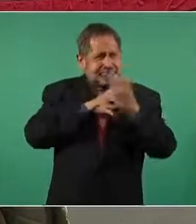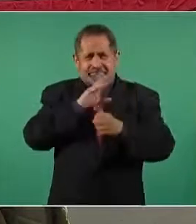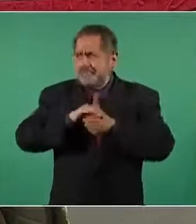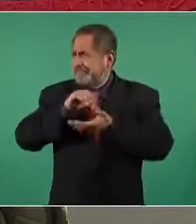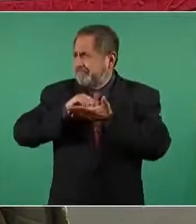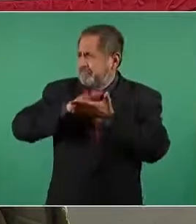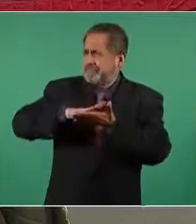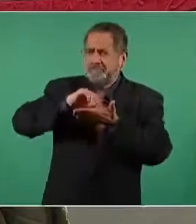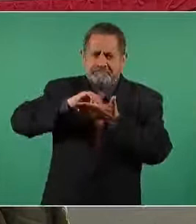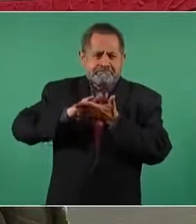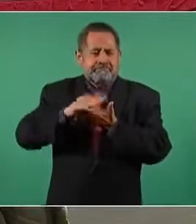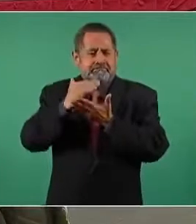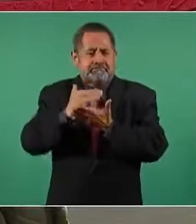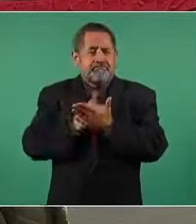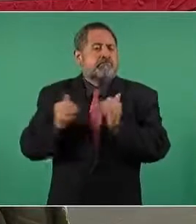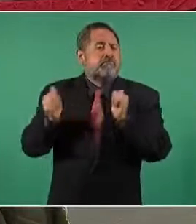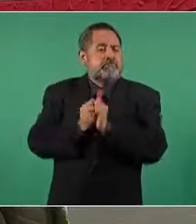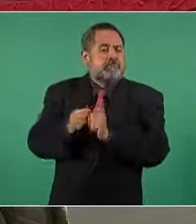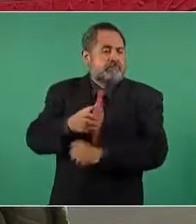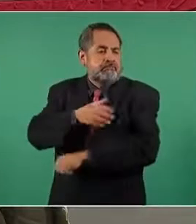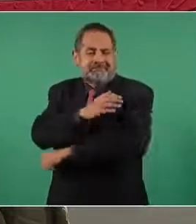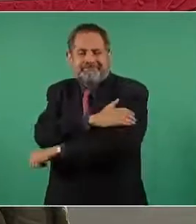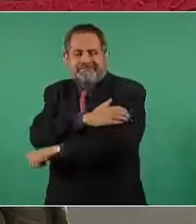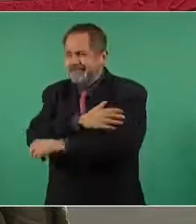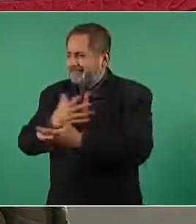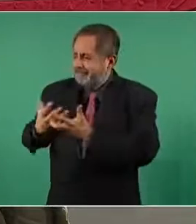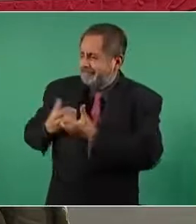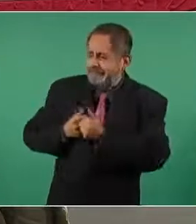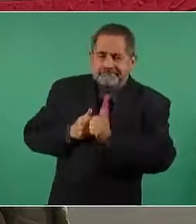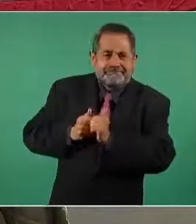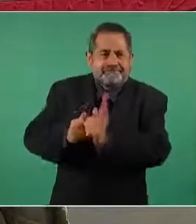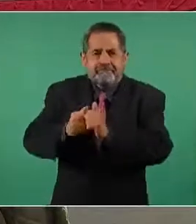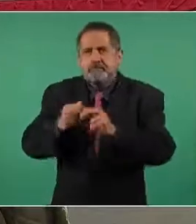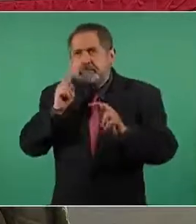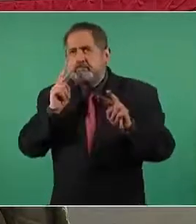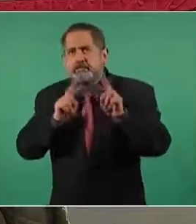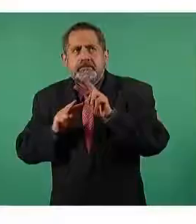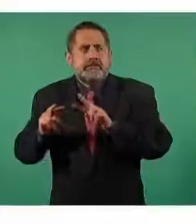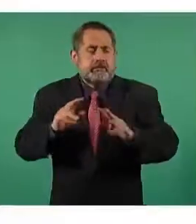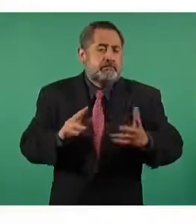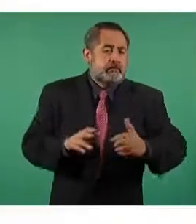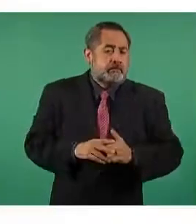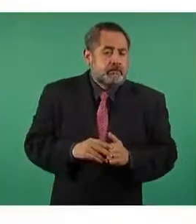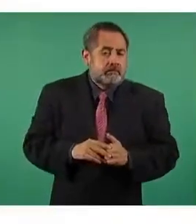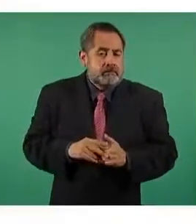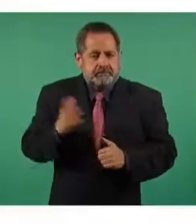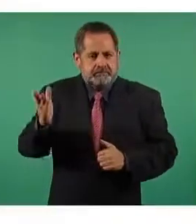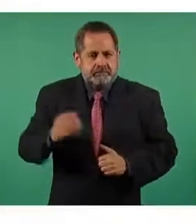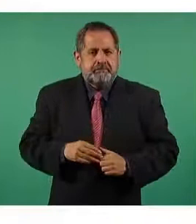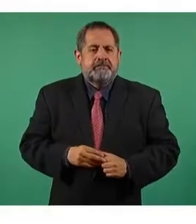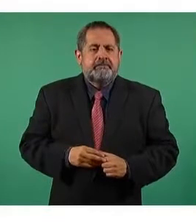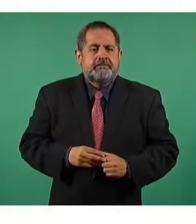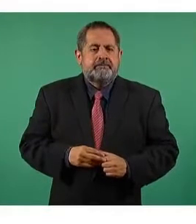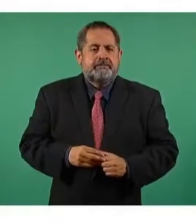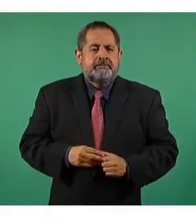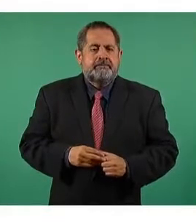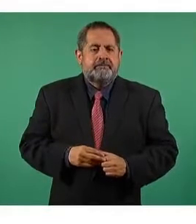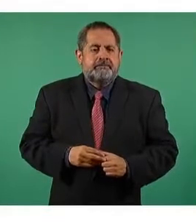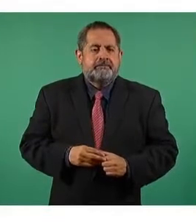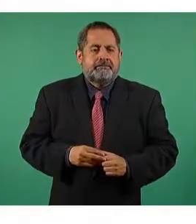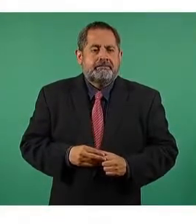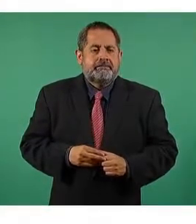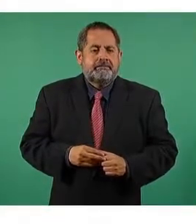Social, con este nuevo método con el que estamos trabajando con la población. Y tenemos 9 declaratorias